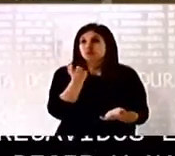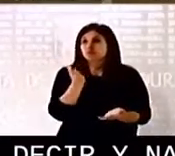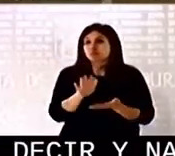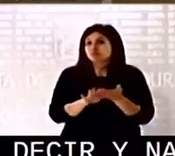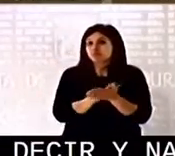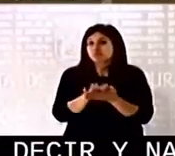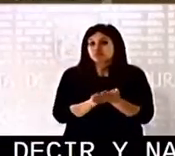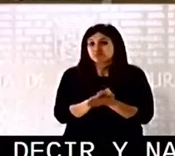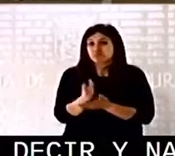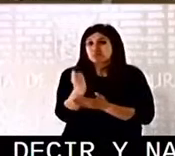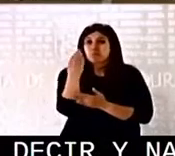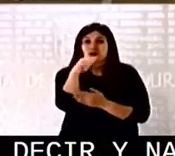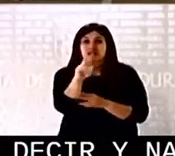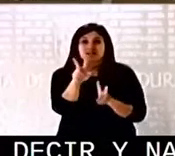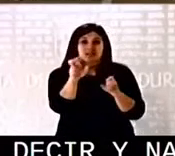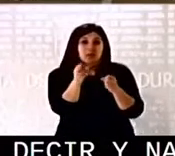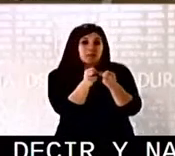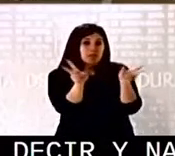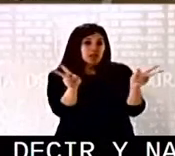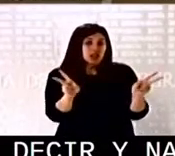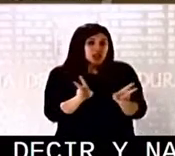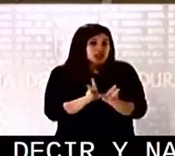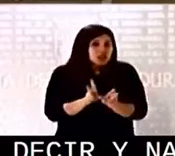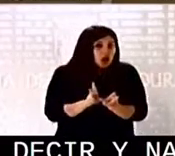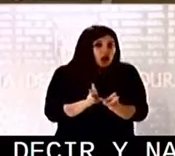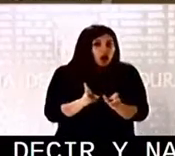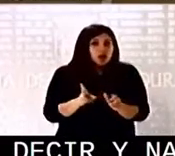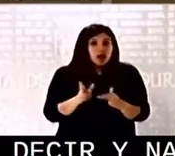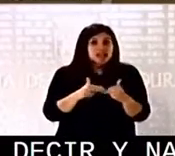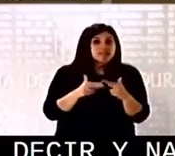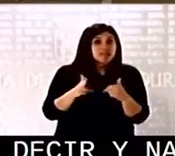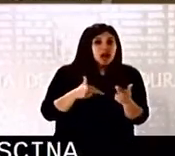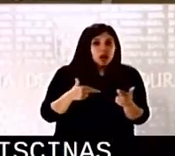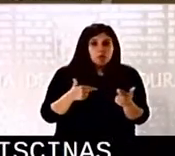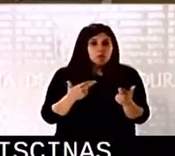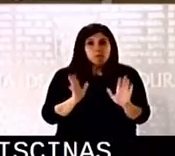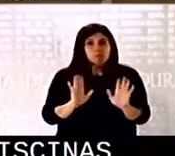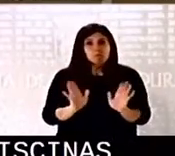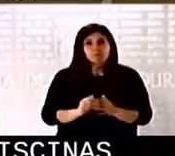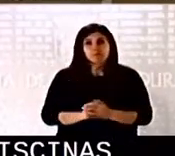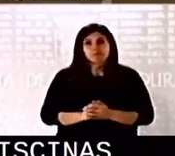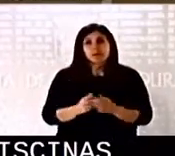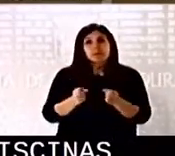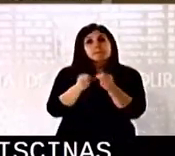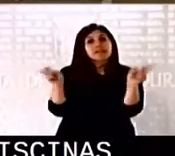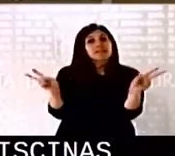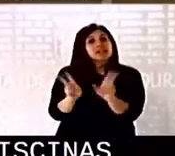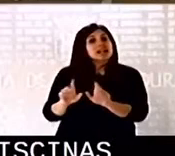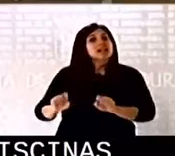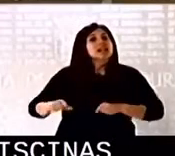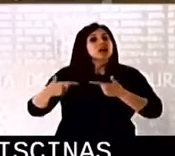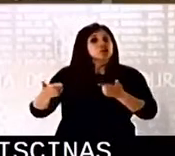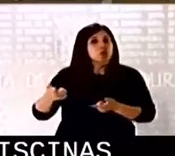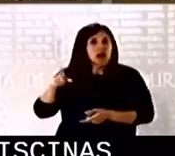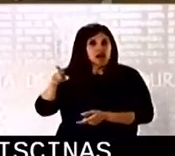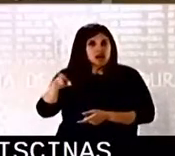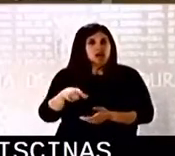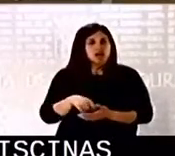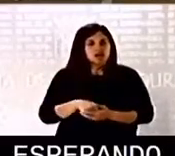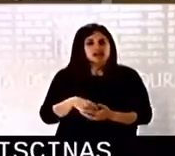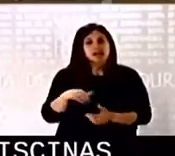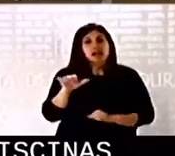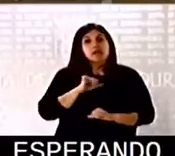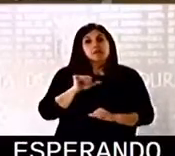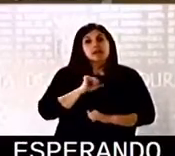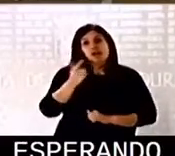más en las piscinas, en las piscinas artificiales. Piscinas naturales. Estamos esperando la clasificación